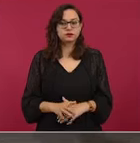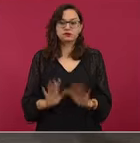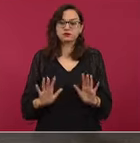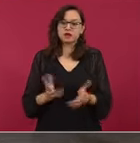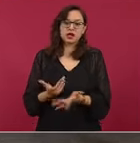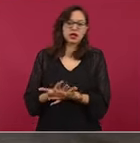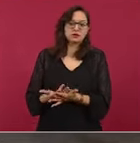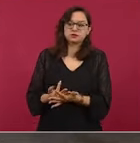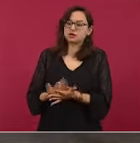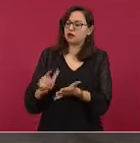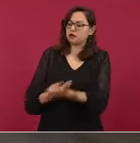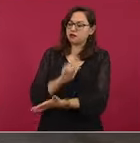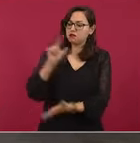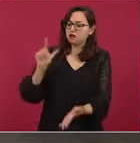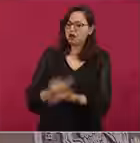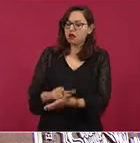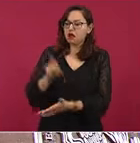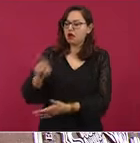al marco legal